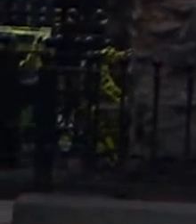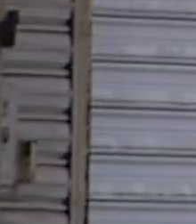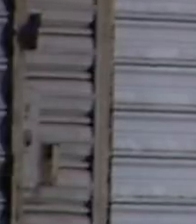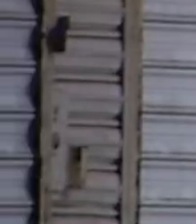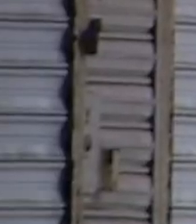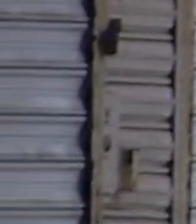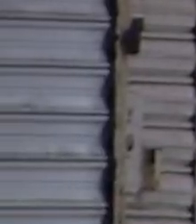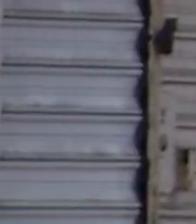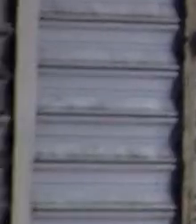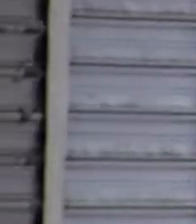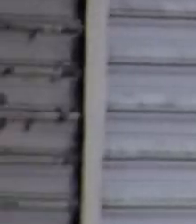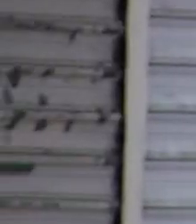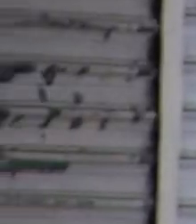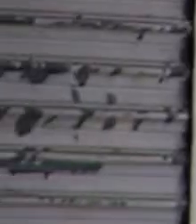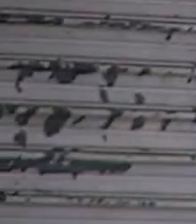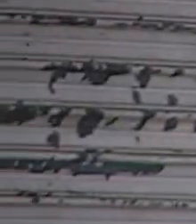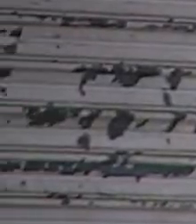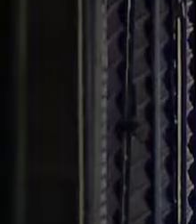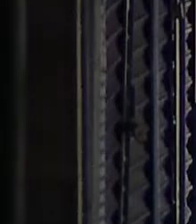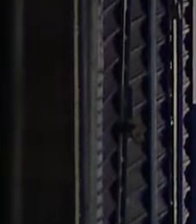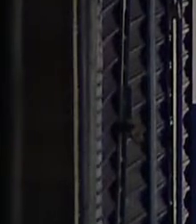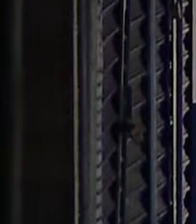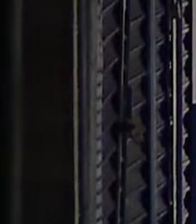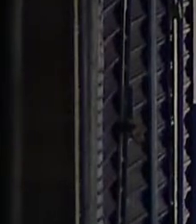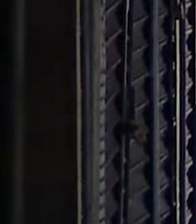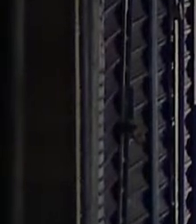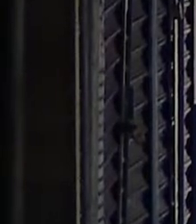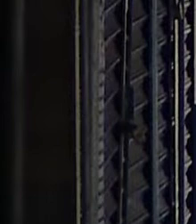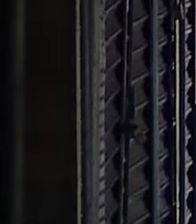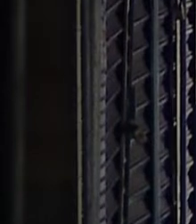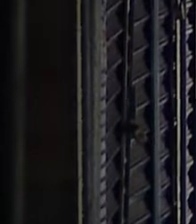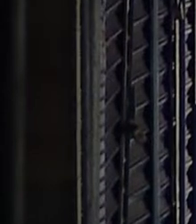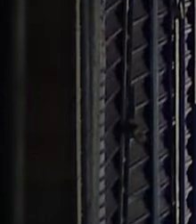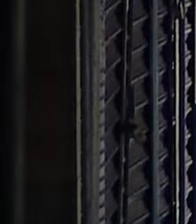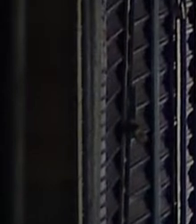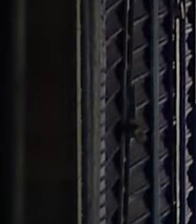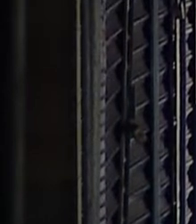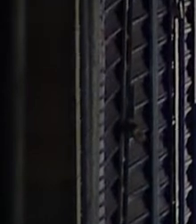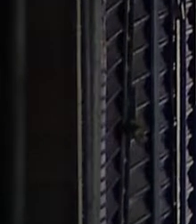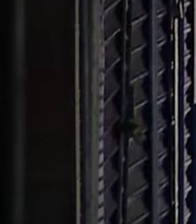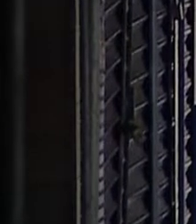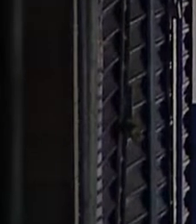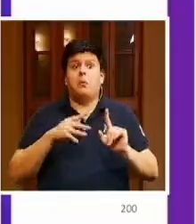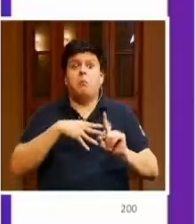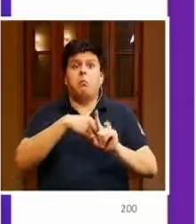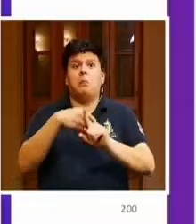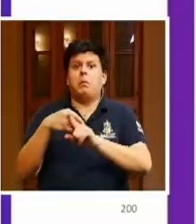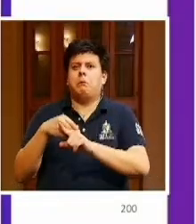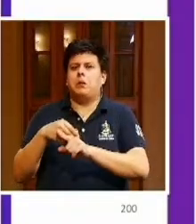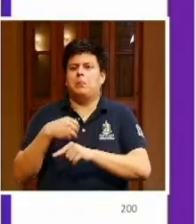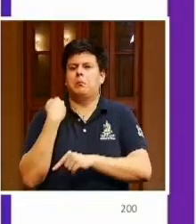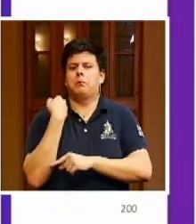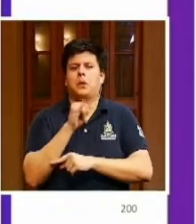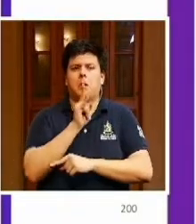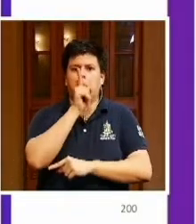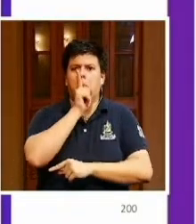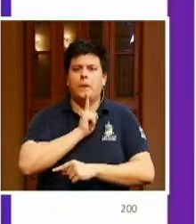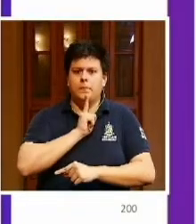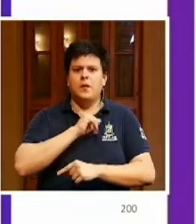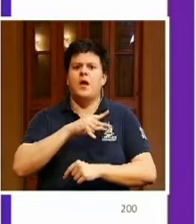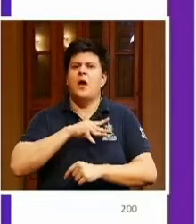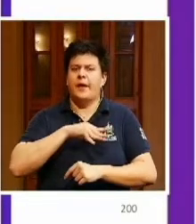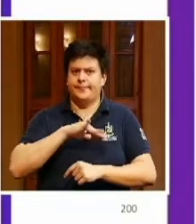salir a realizarse la prueba COVID por las bajas temperaturas registradas en días anteriores. Sí hay